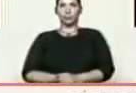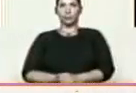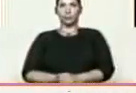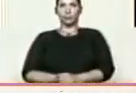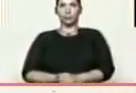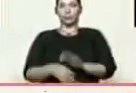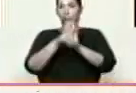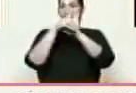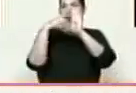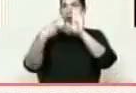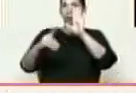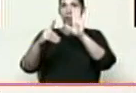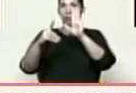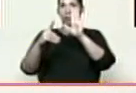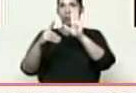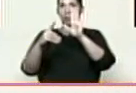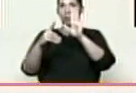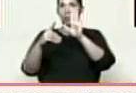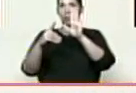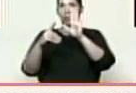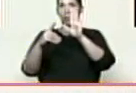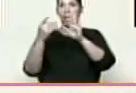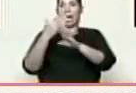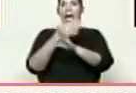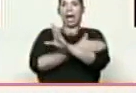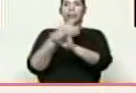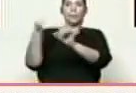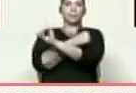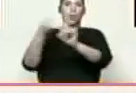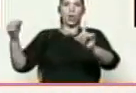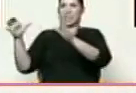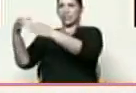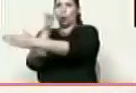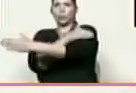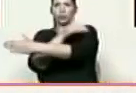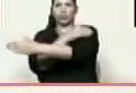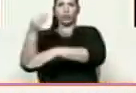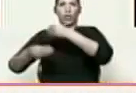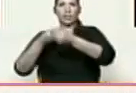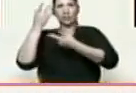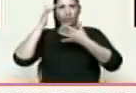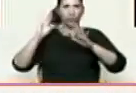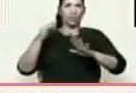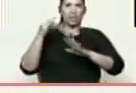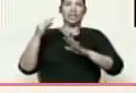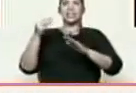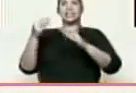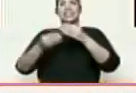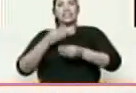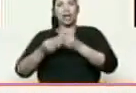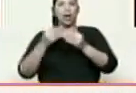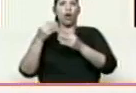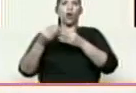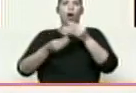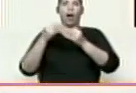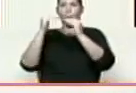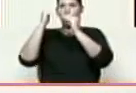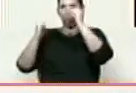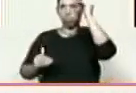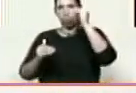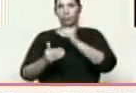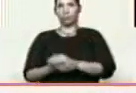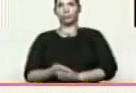sus derechos ante la violencia fascista que pretendió infructuosamente obstaculizar el buen avance del mismo,